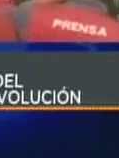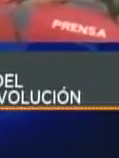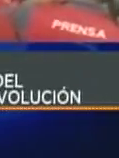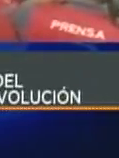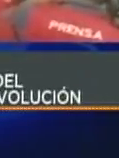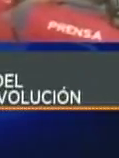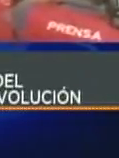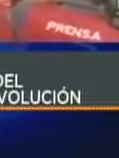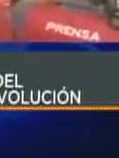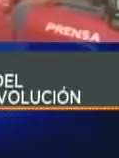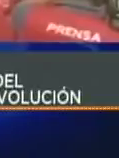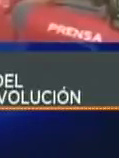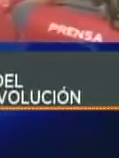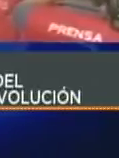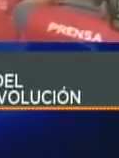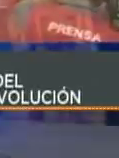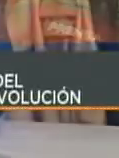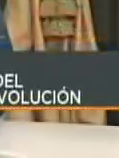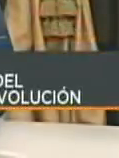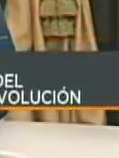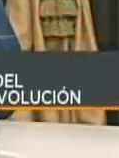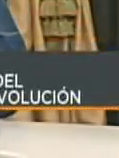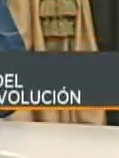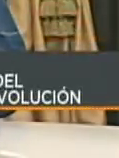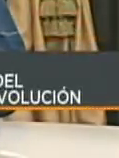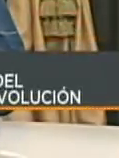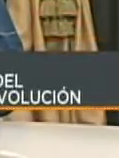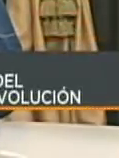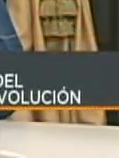que hoy hemos estado trabajando